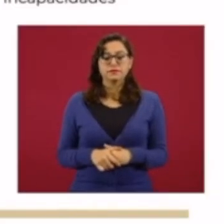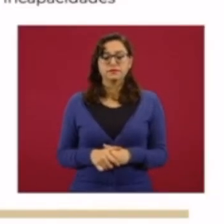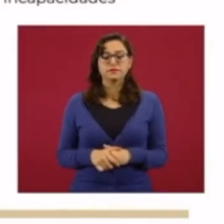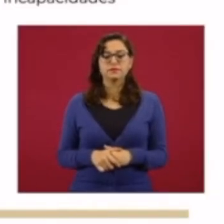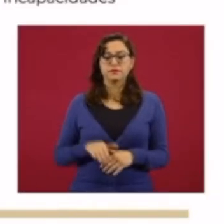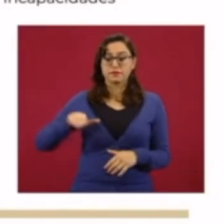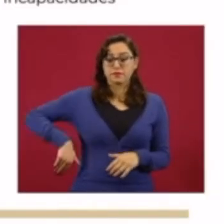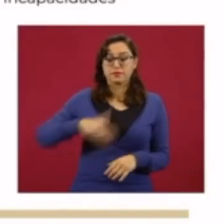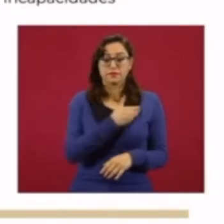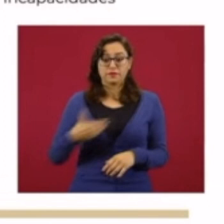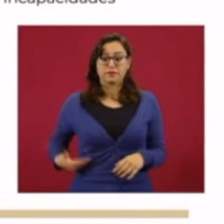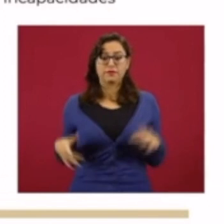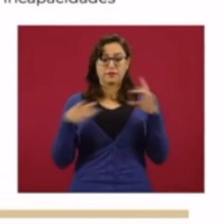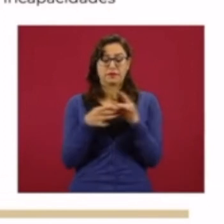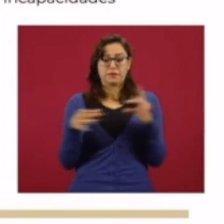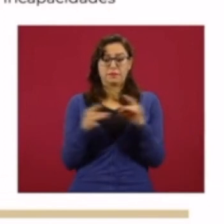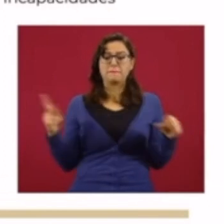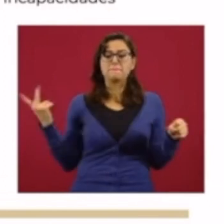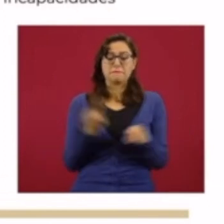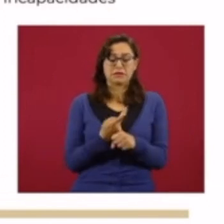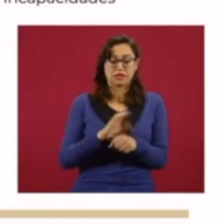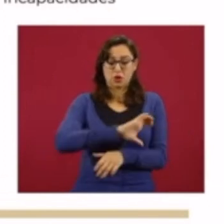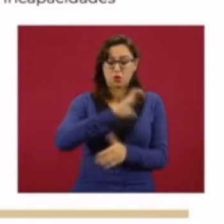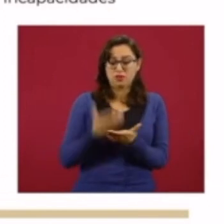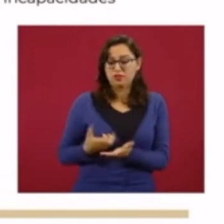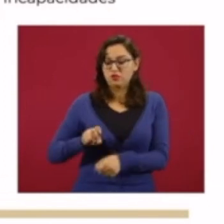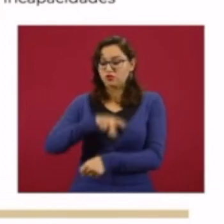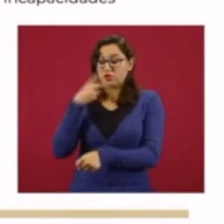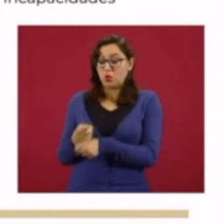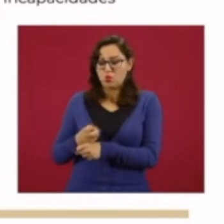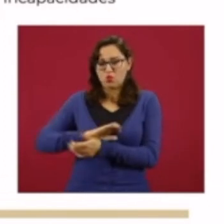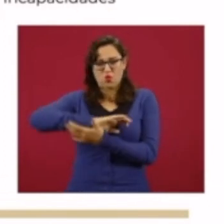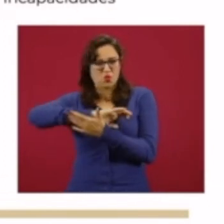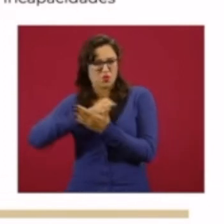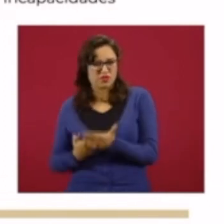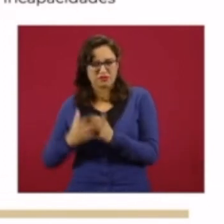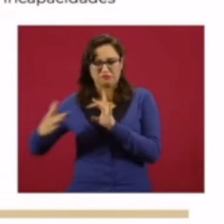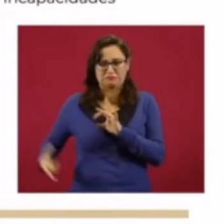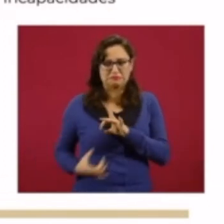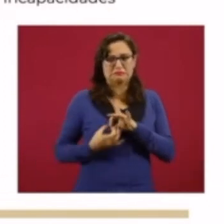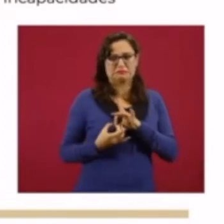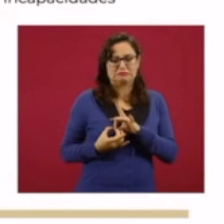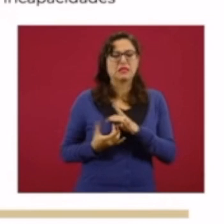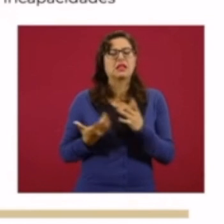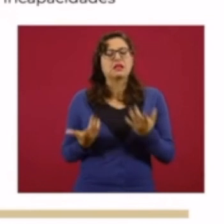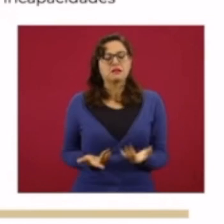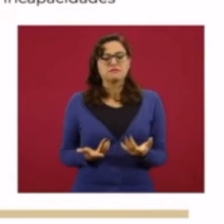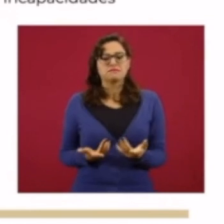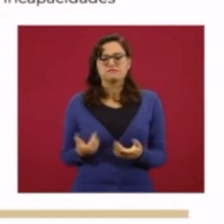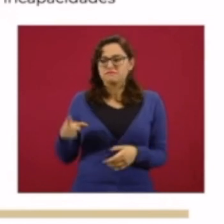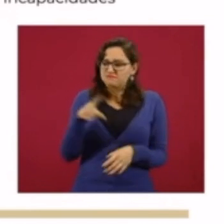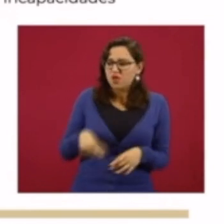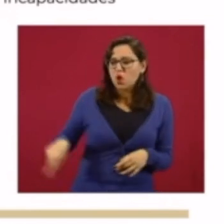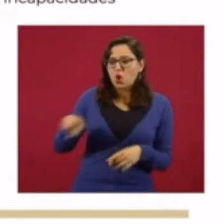el presidente la subcontratación es un mecanismo que ha venido afectando a